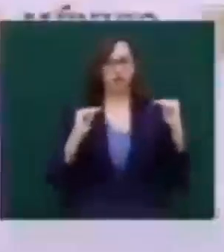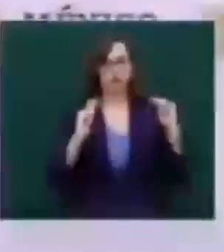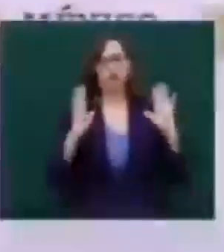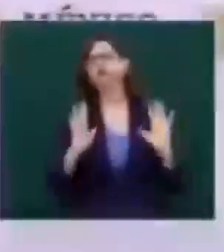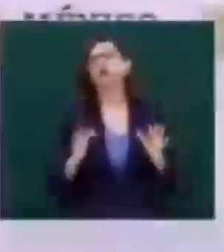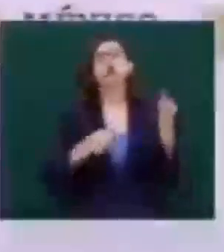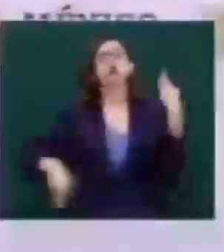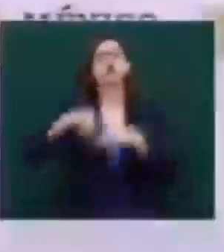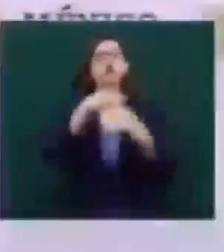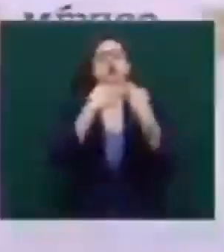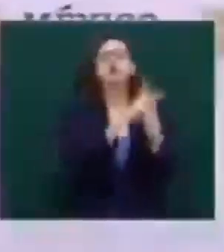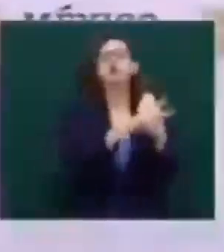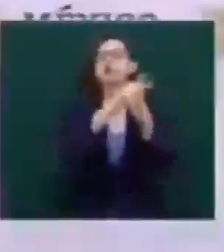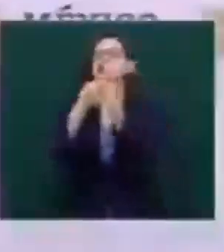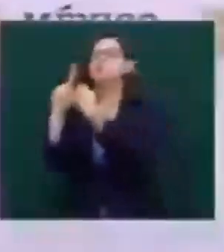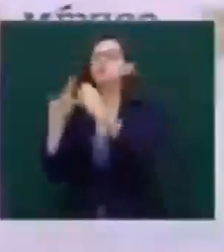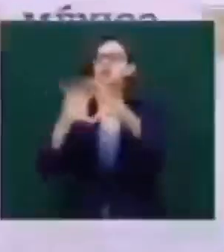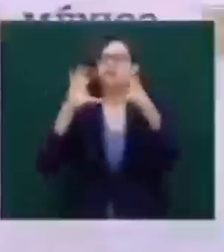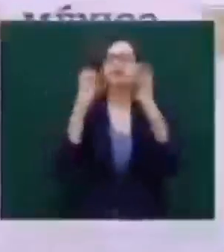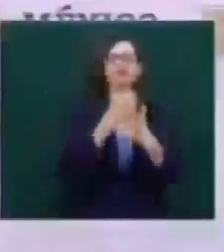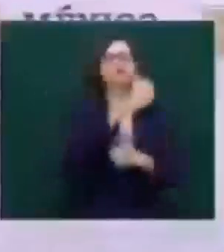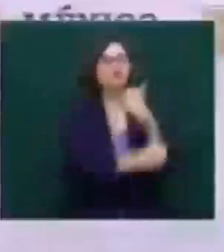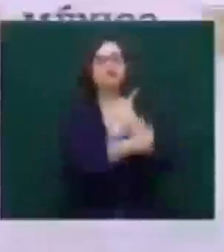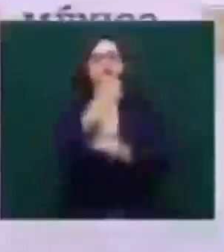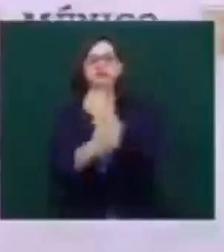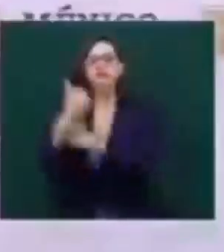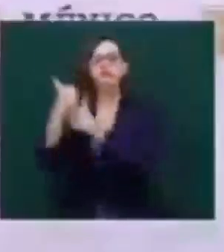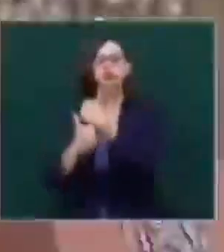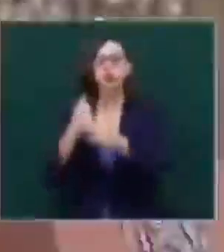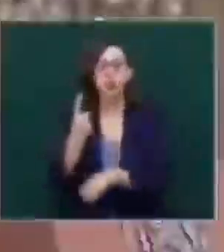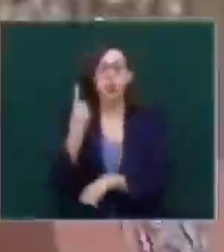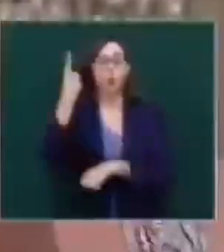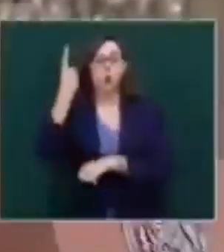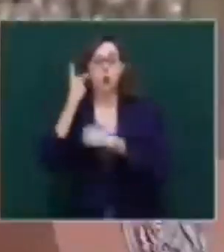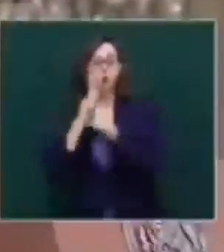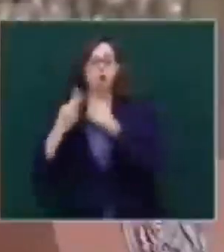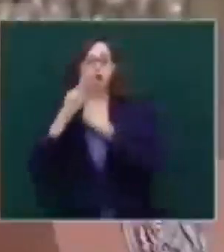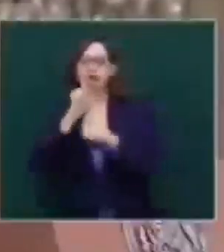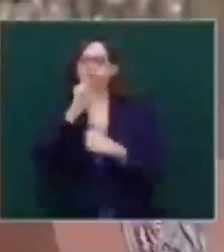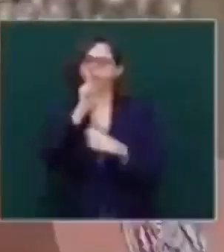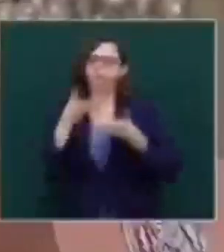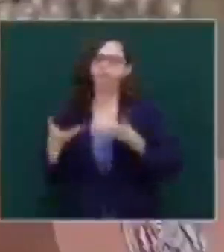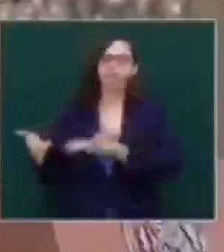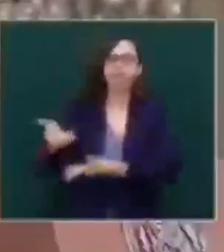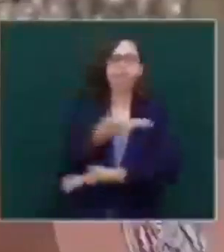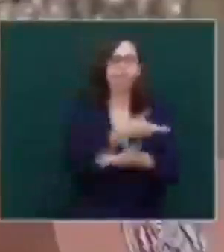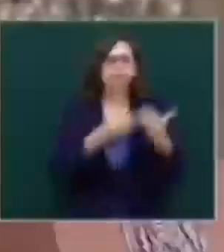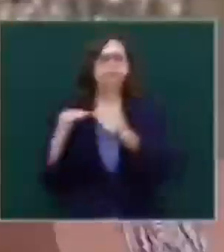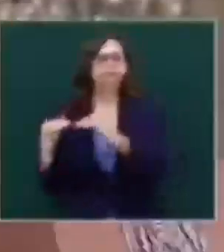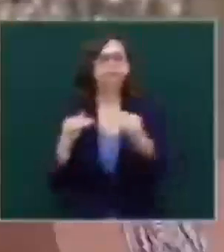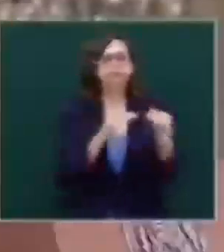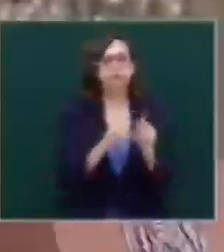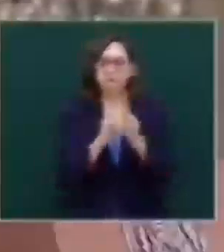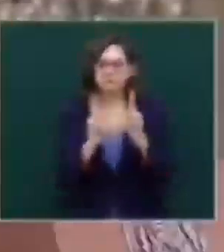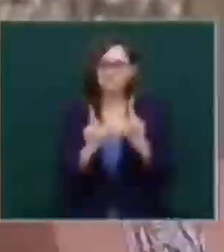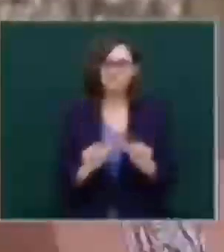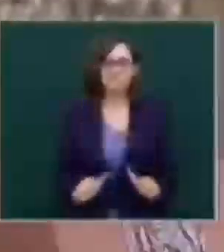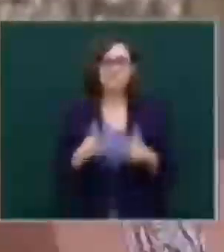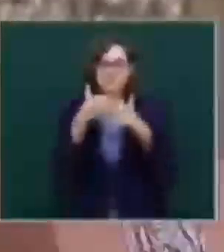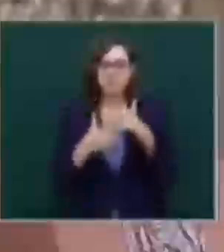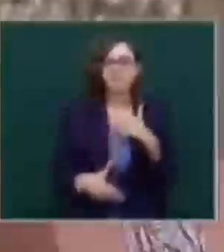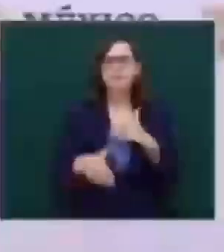ningún país es lo más responsable y lo más conveniente para mantener la paz en bien de las generaciones futuras